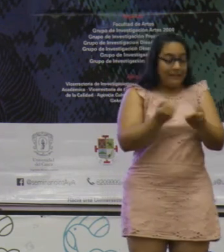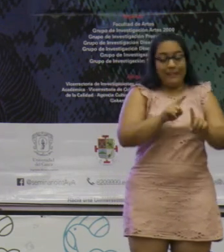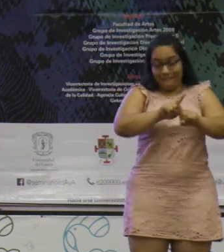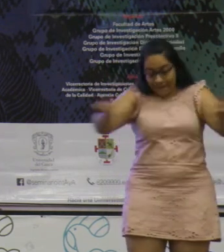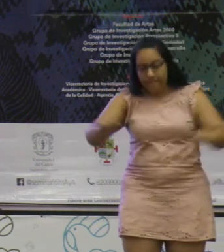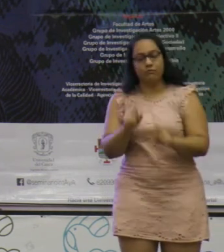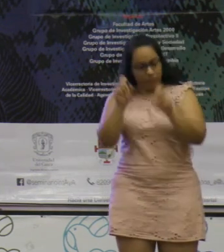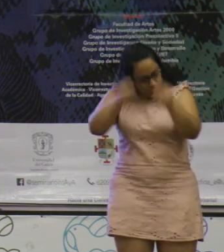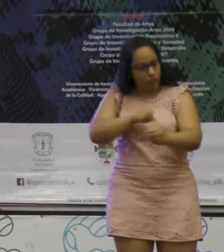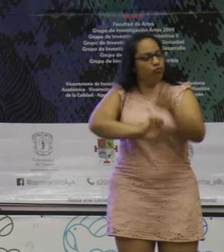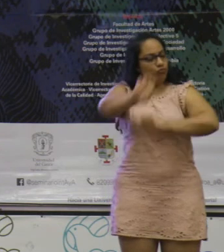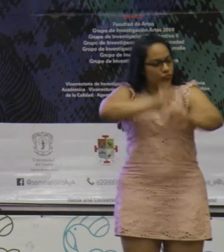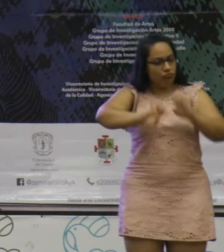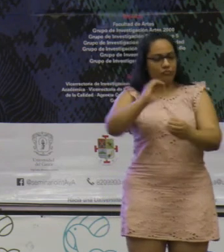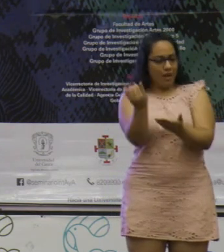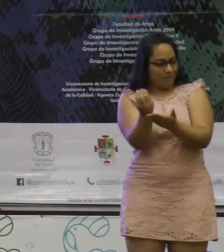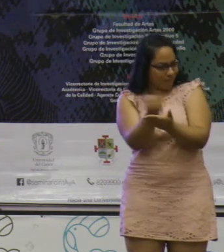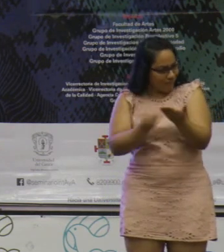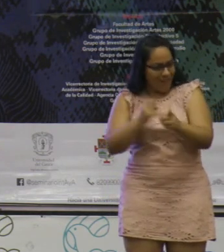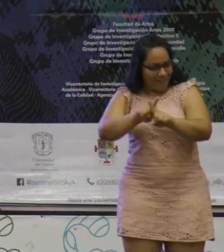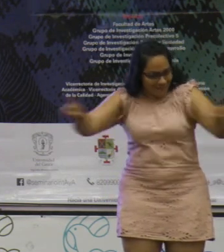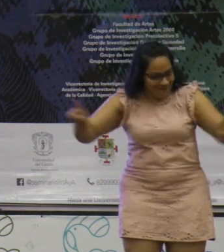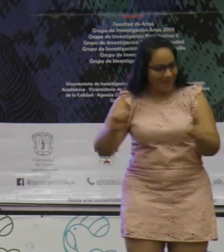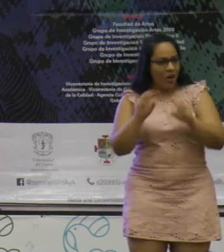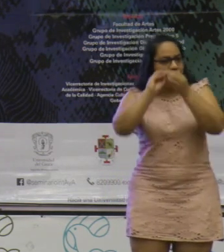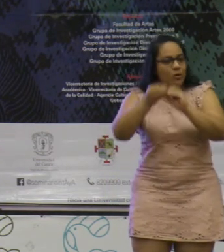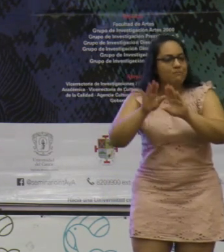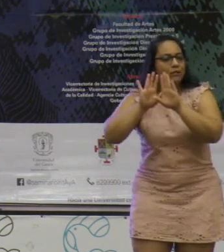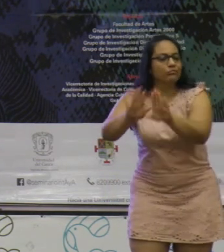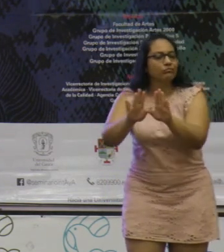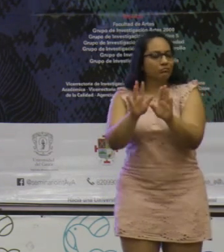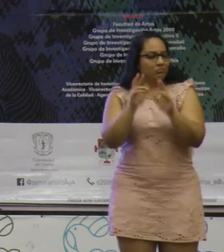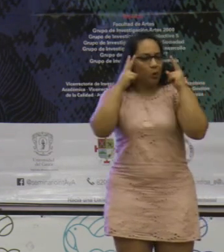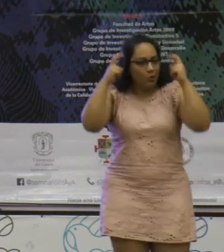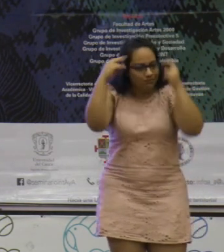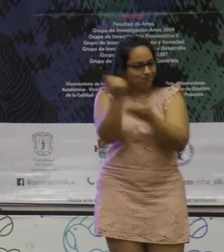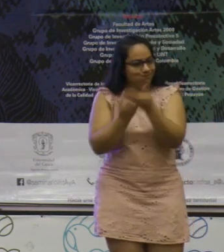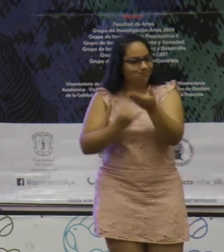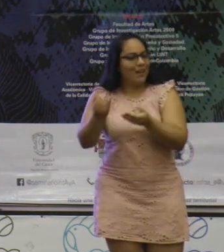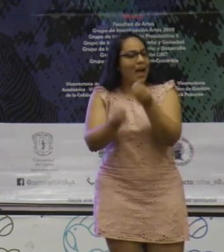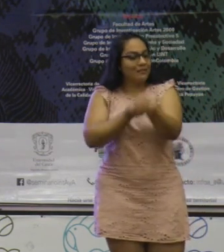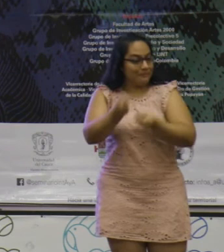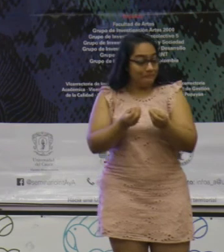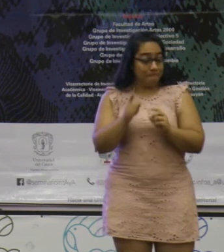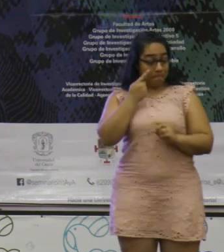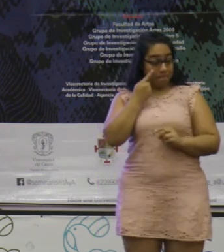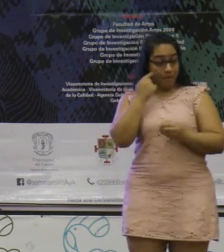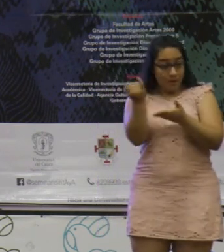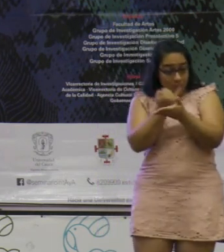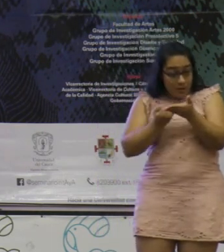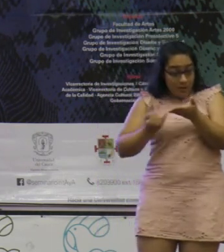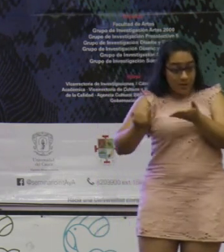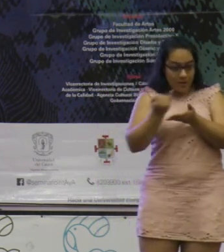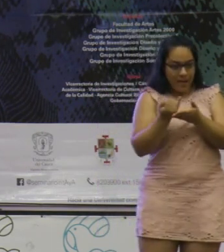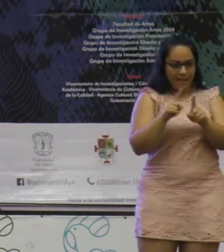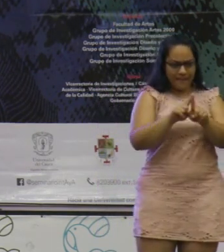a capa y espada, creo que es más u otra forma de complejidad, es que la ilustración, a diferencia de